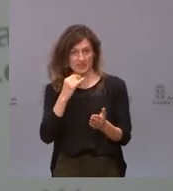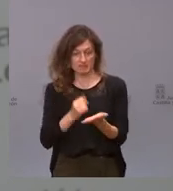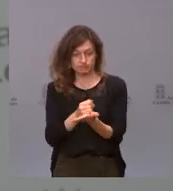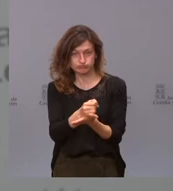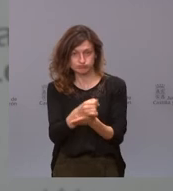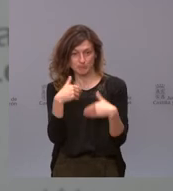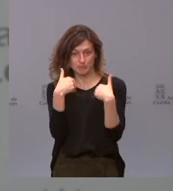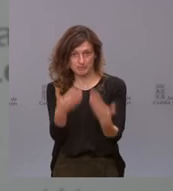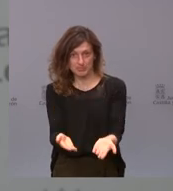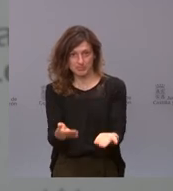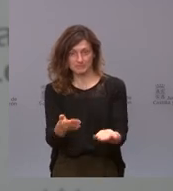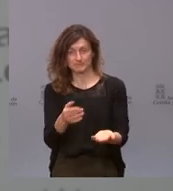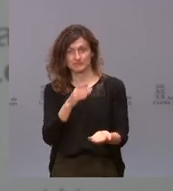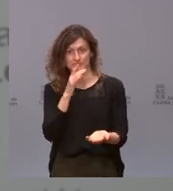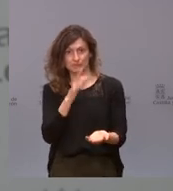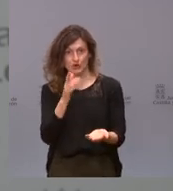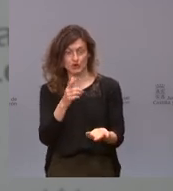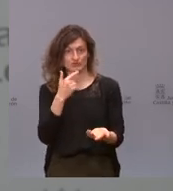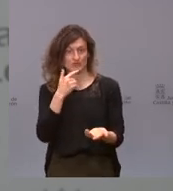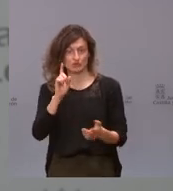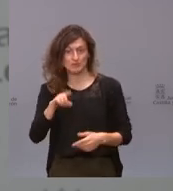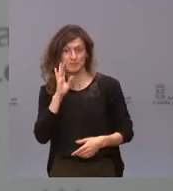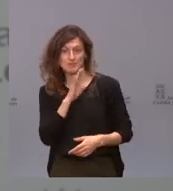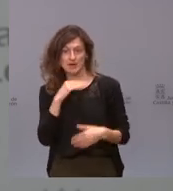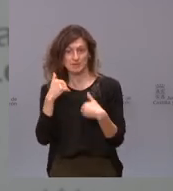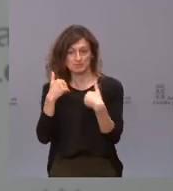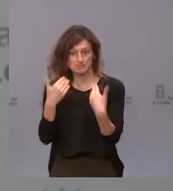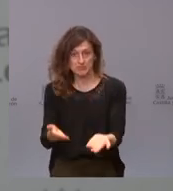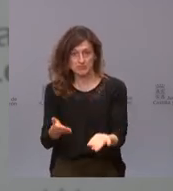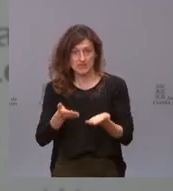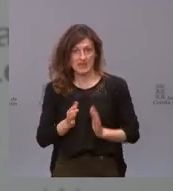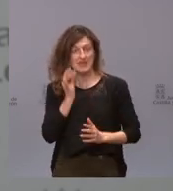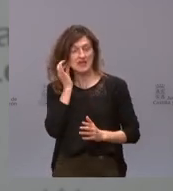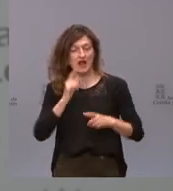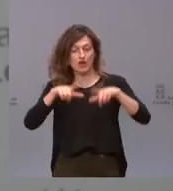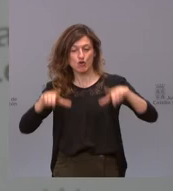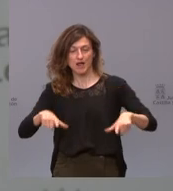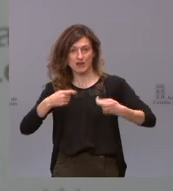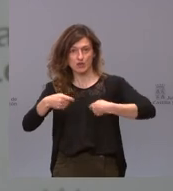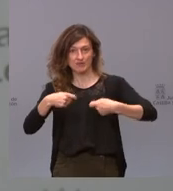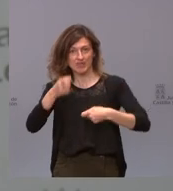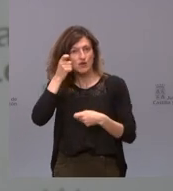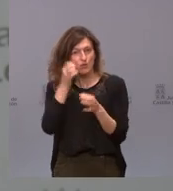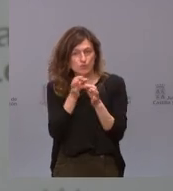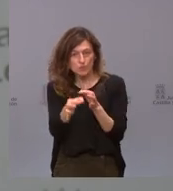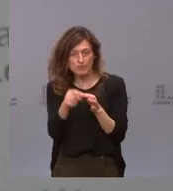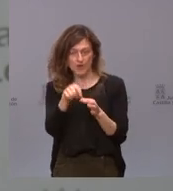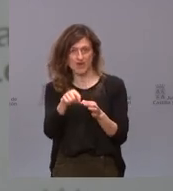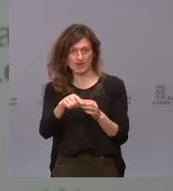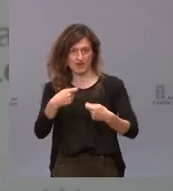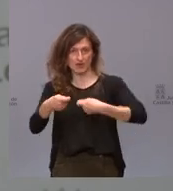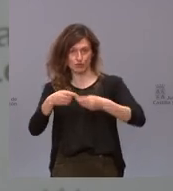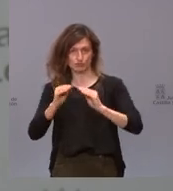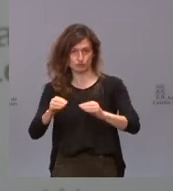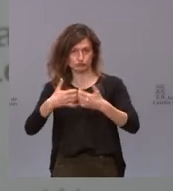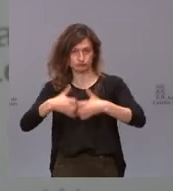que es una explotación no prioritaria que una madre dona a su hija a un local comercial en el mundo rural para que ponga simplemente un negocio